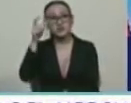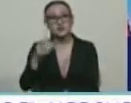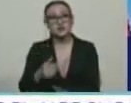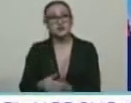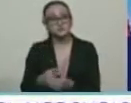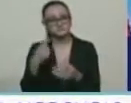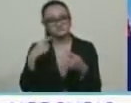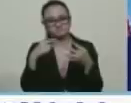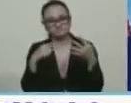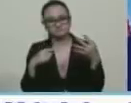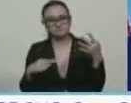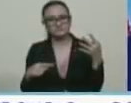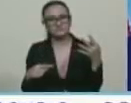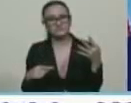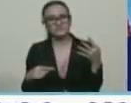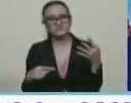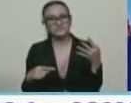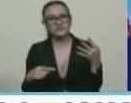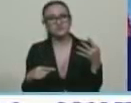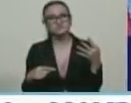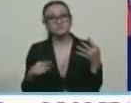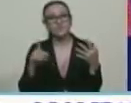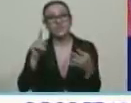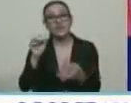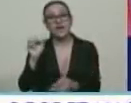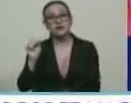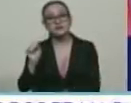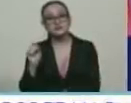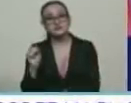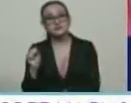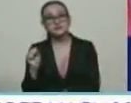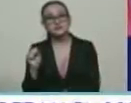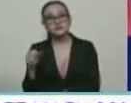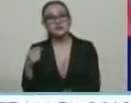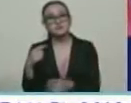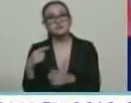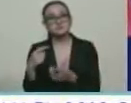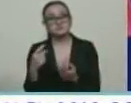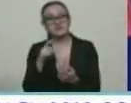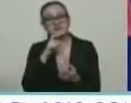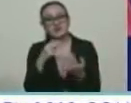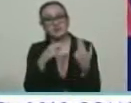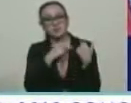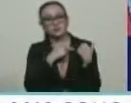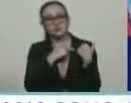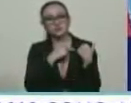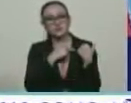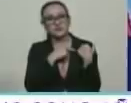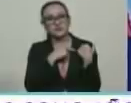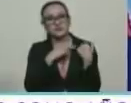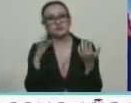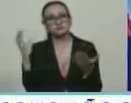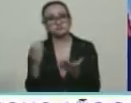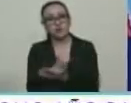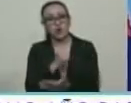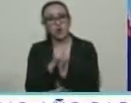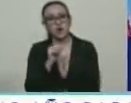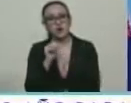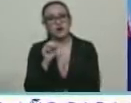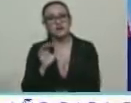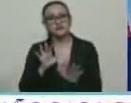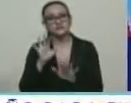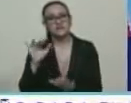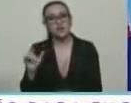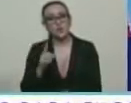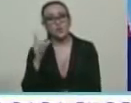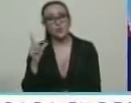YPG, PID y Daesh, y el responsable del intento de golpe de Estado del 15 de julio,